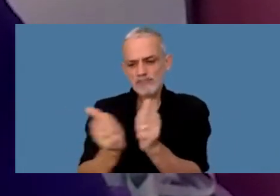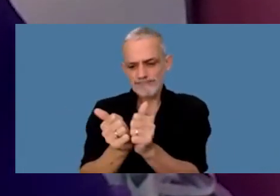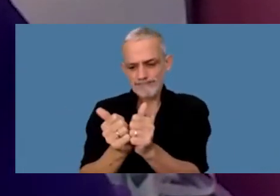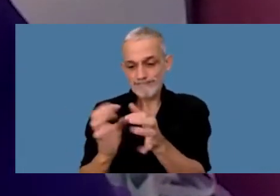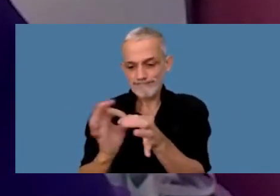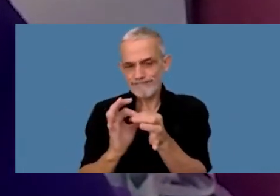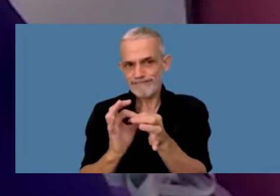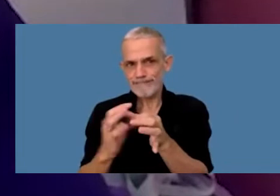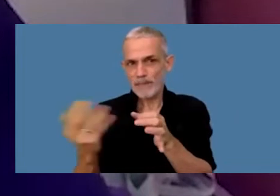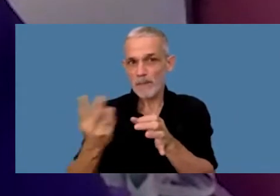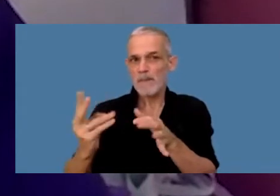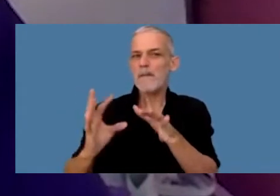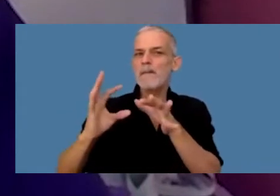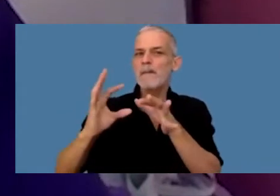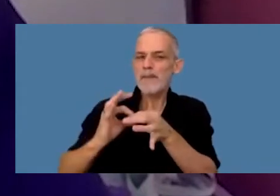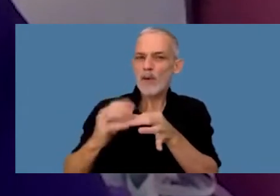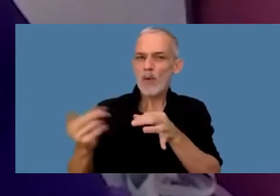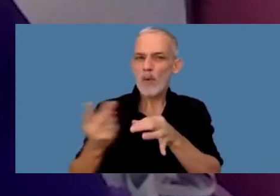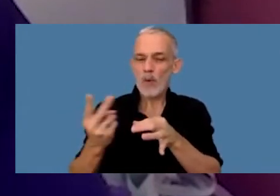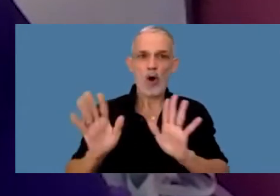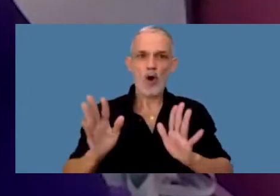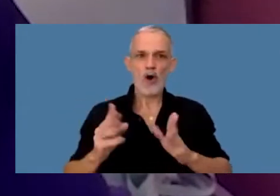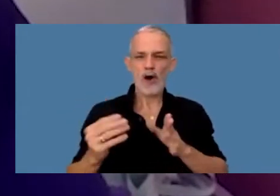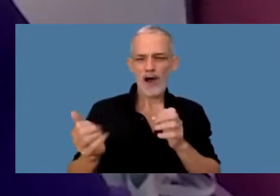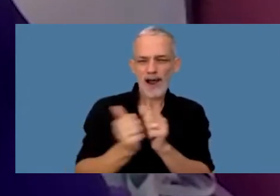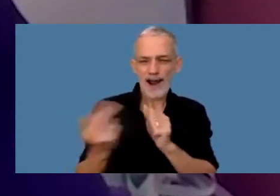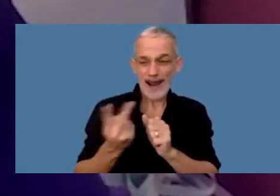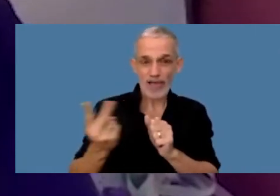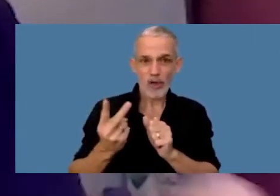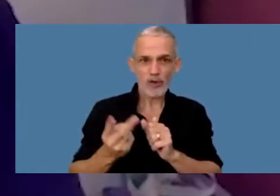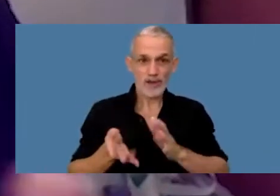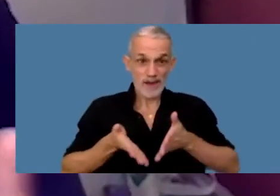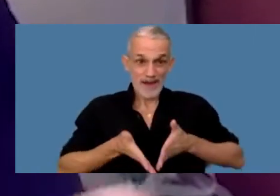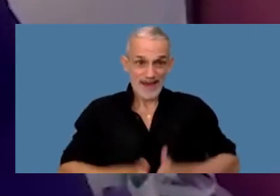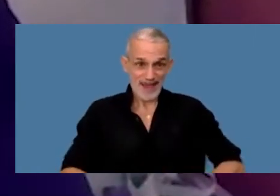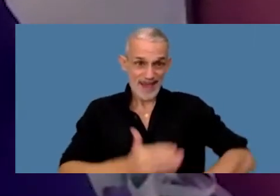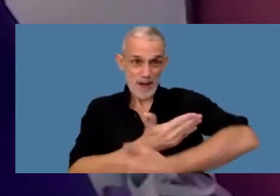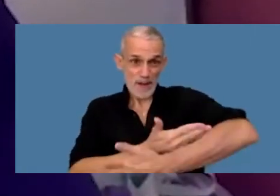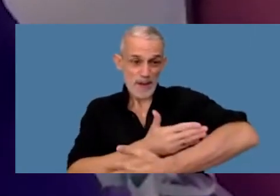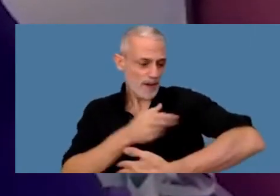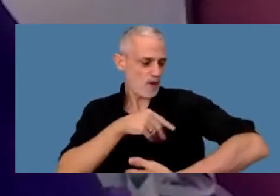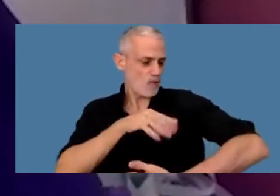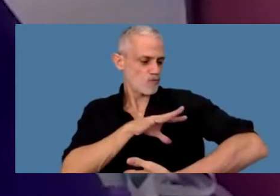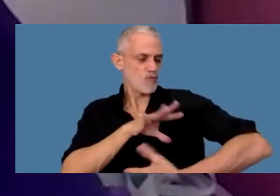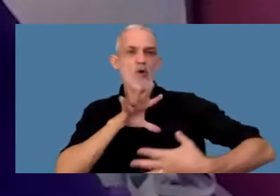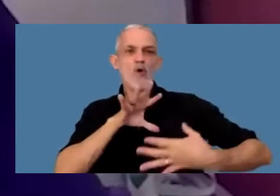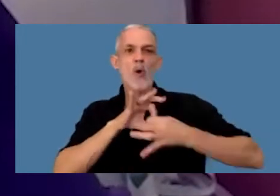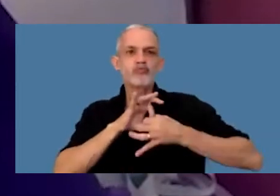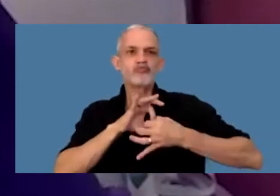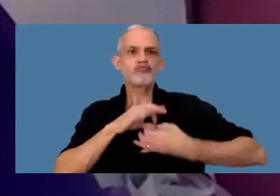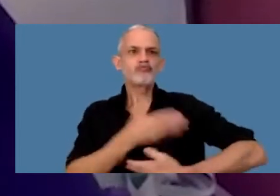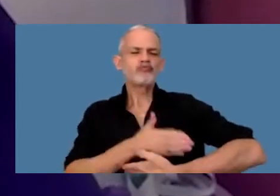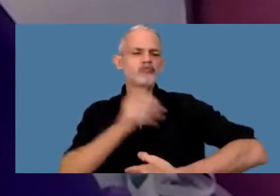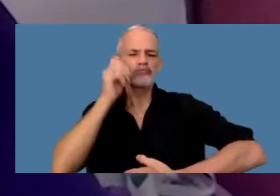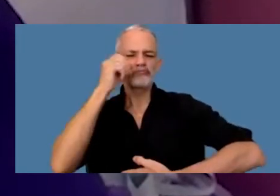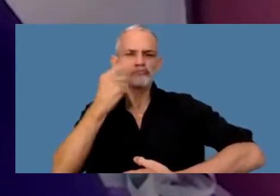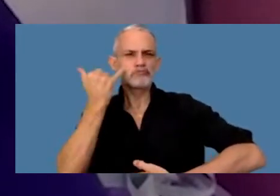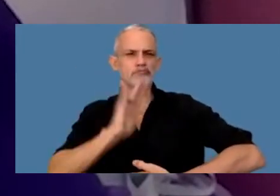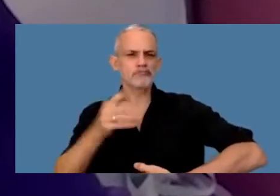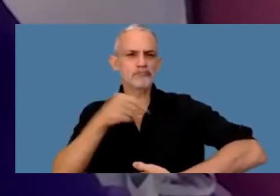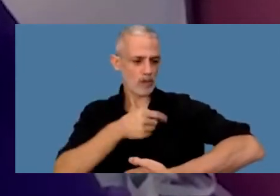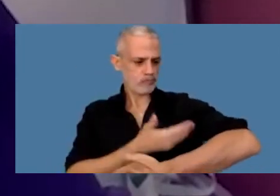A su vez, bueno, ayuda mucho a reducir la probabilidad de sufrir intervenciones por ahí